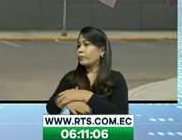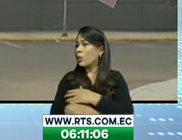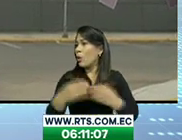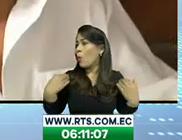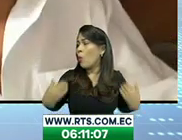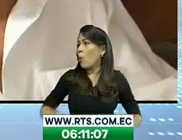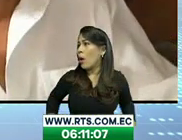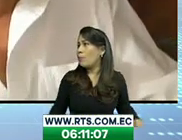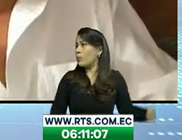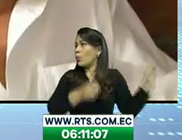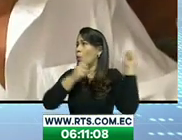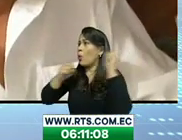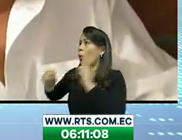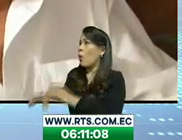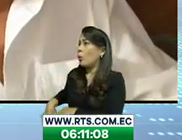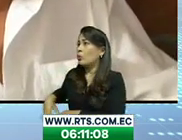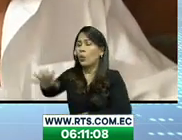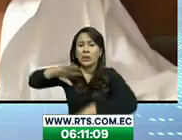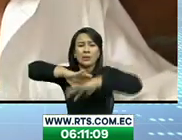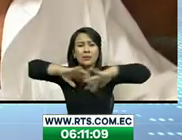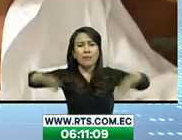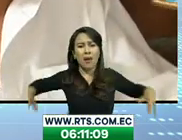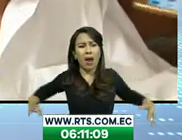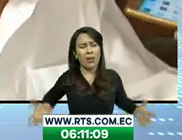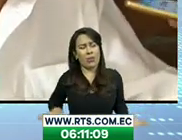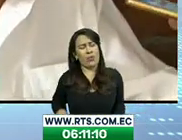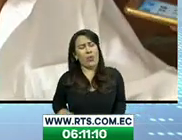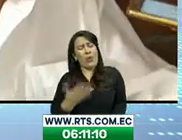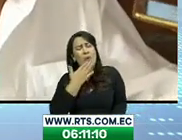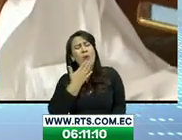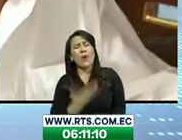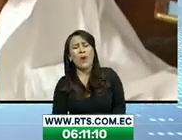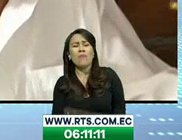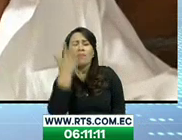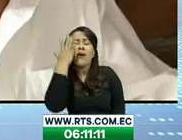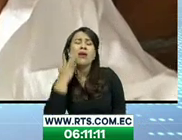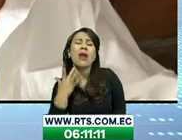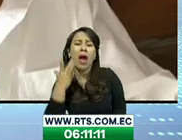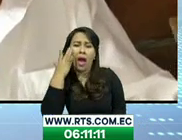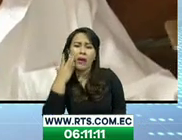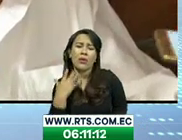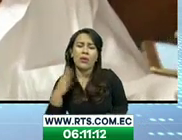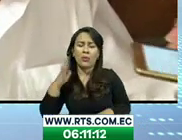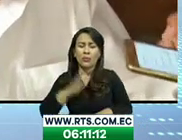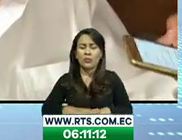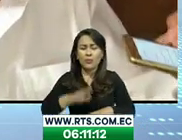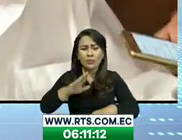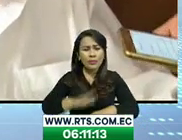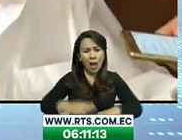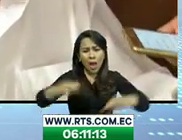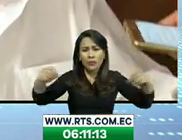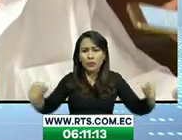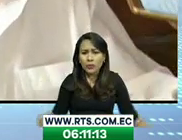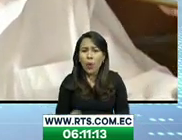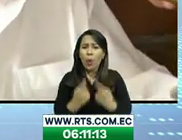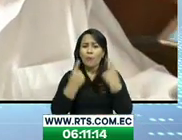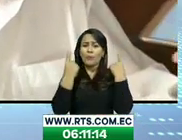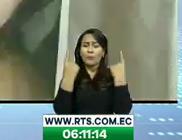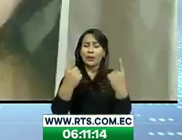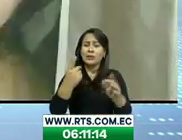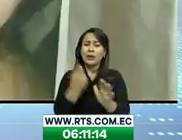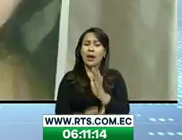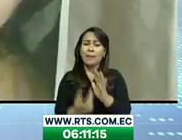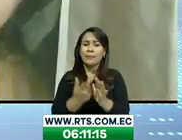lado, el cuerpo por otro lado. Por el amor de Dios, ¿qué nos está pasando? ¿Qué está ocurriendo con